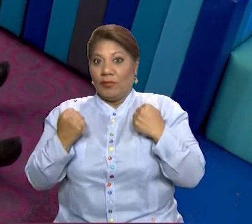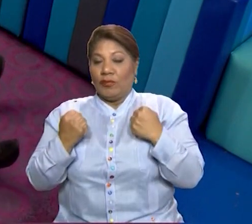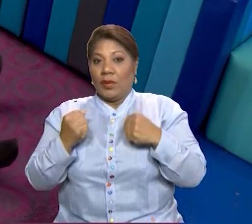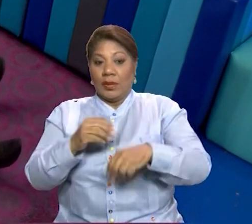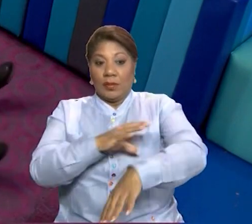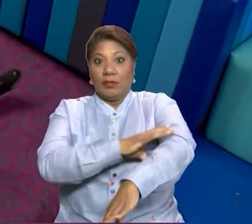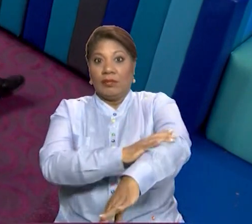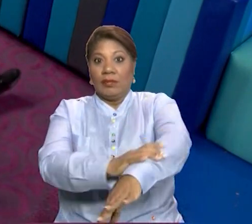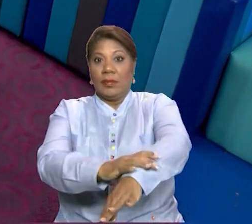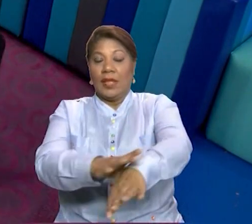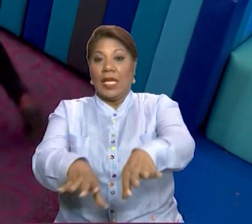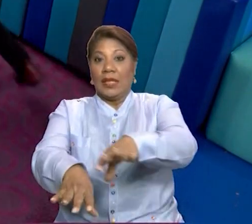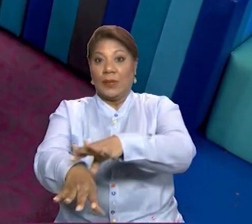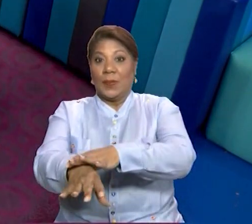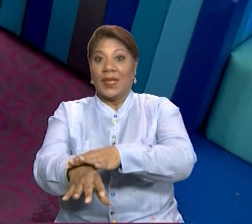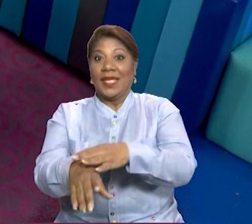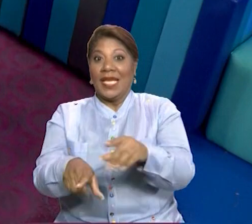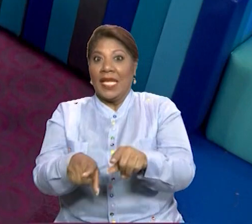piernas. Ok.